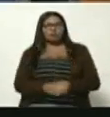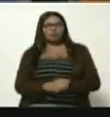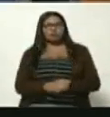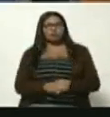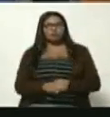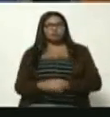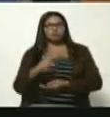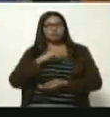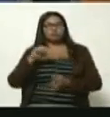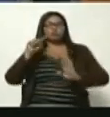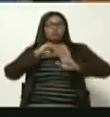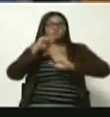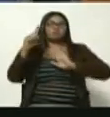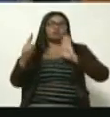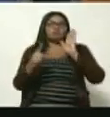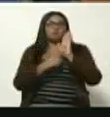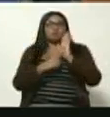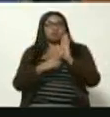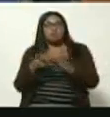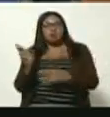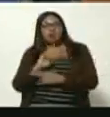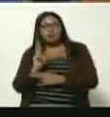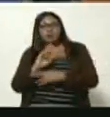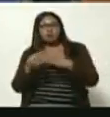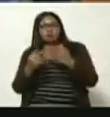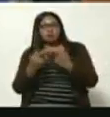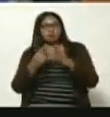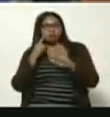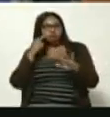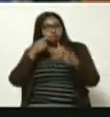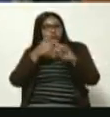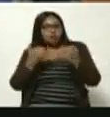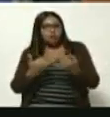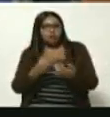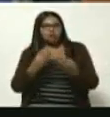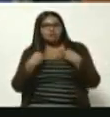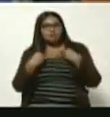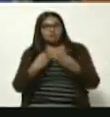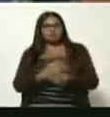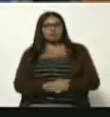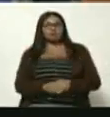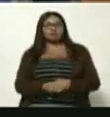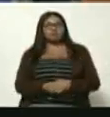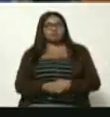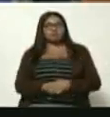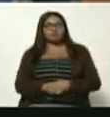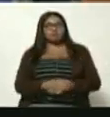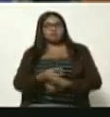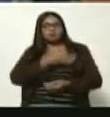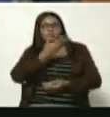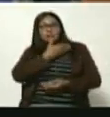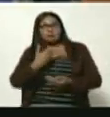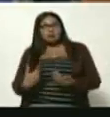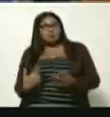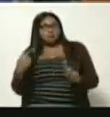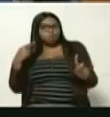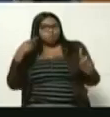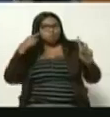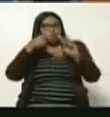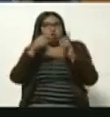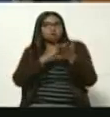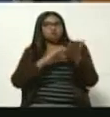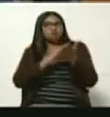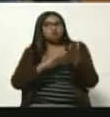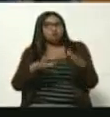levantamiento completo, inmediato e incondicional. Señor presidente, el camino hacia la